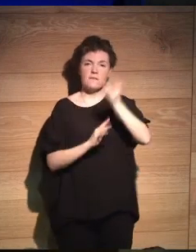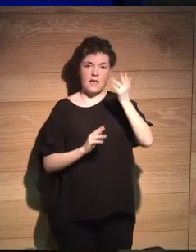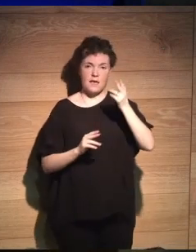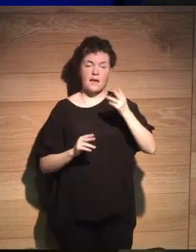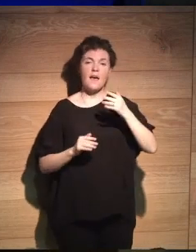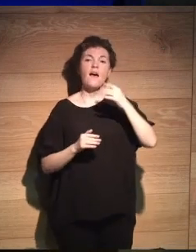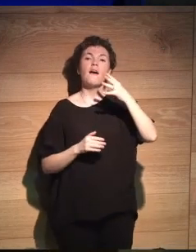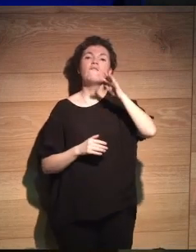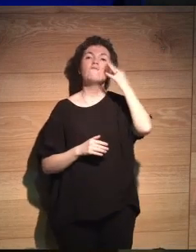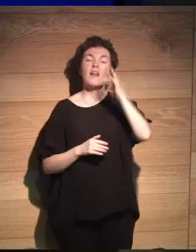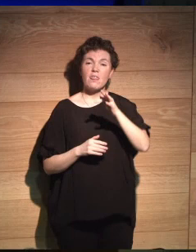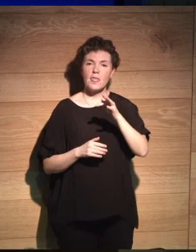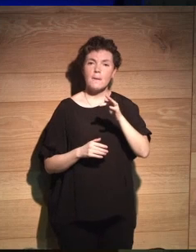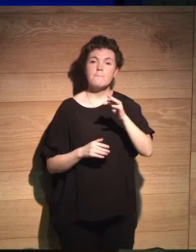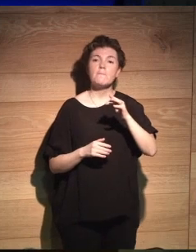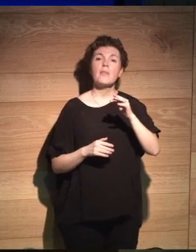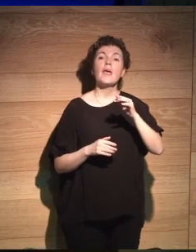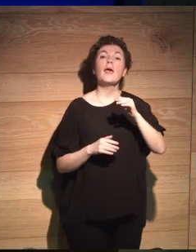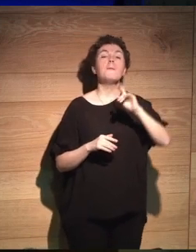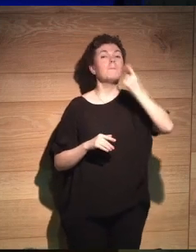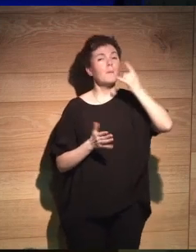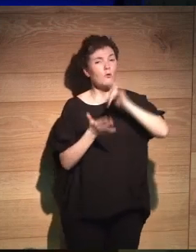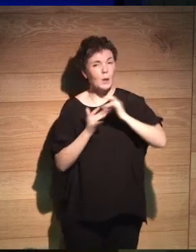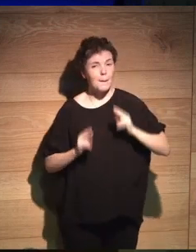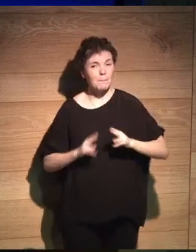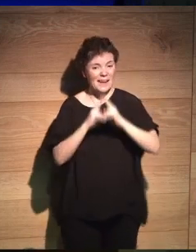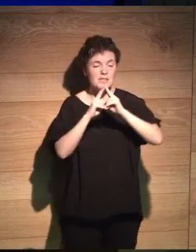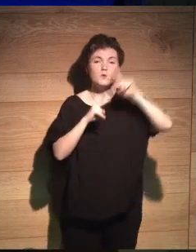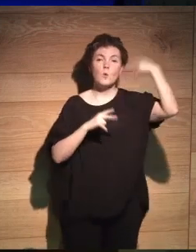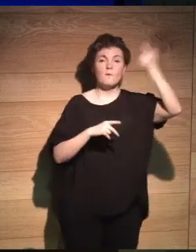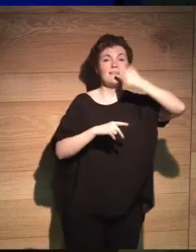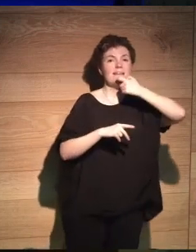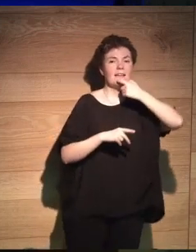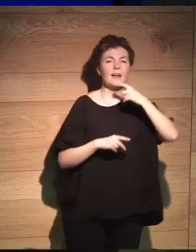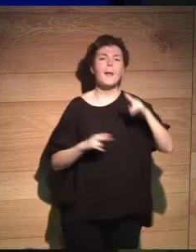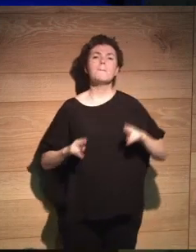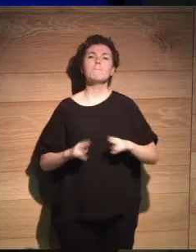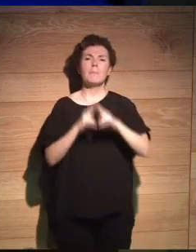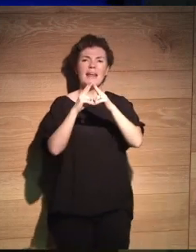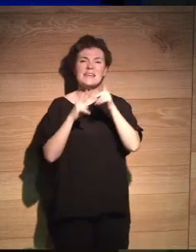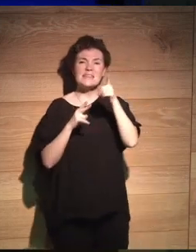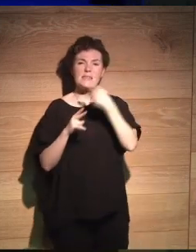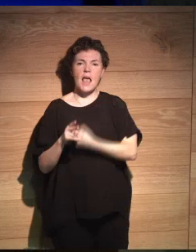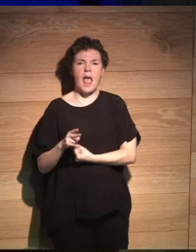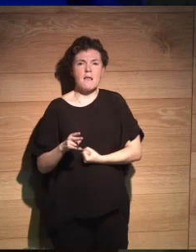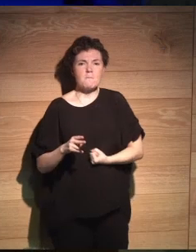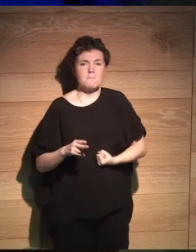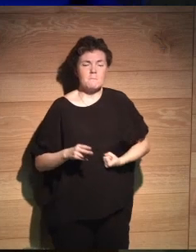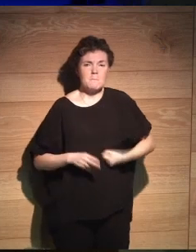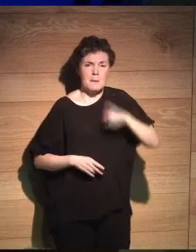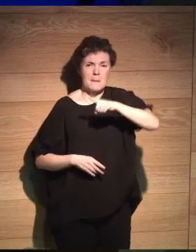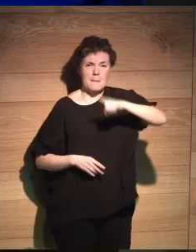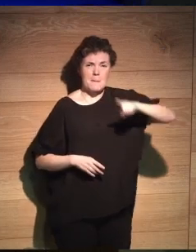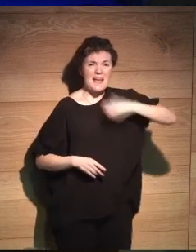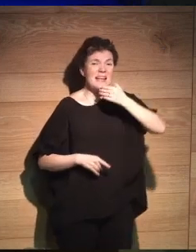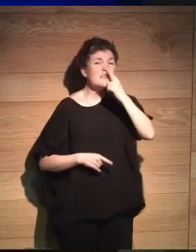de exiliarse en Inglaterra, se fueron a París, donde estuvieron hambrientos por meses,